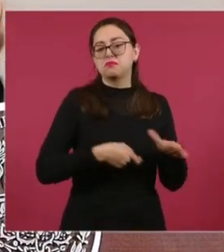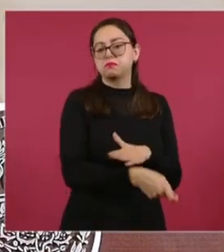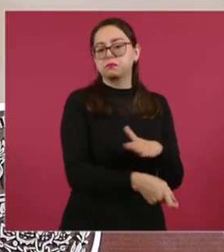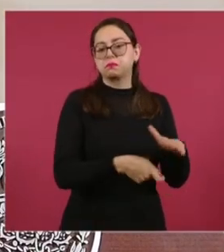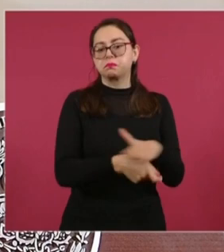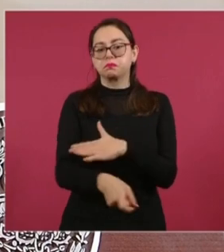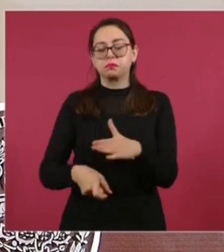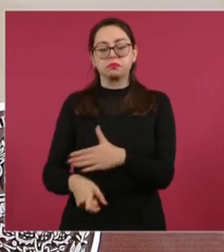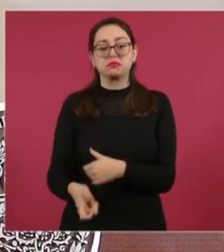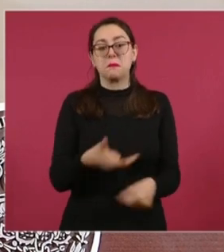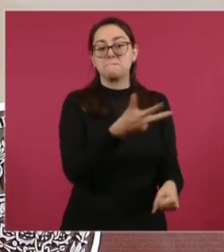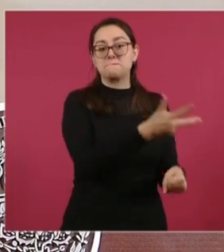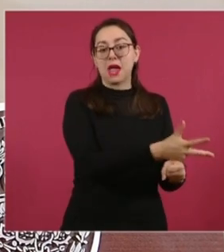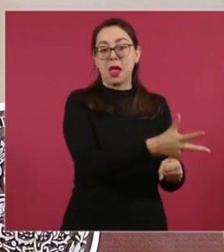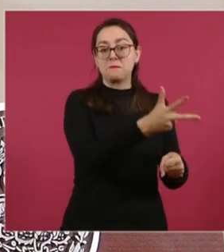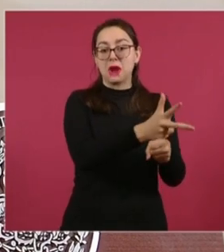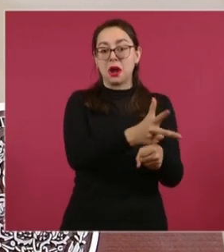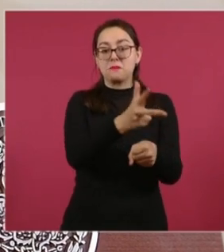recibiendo dinero.